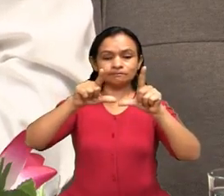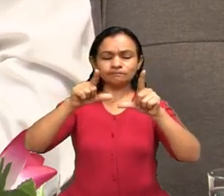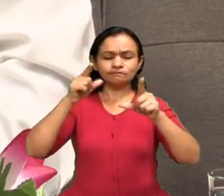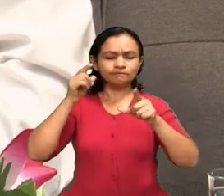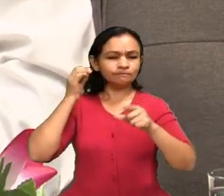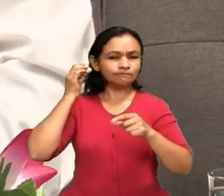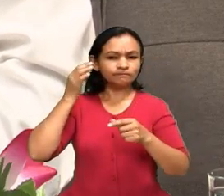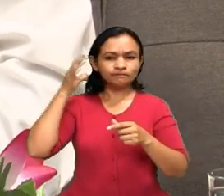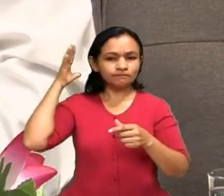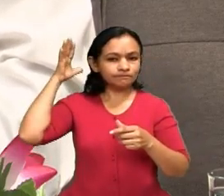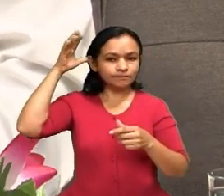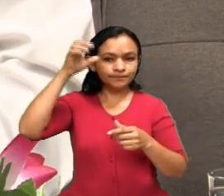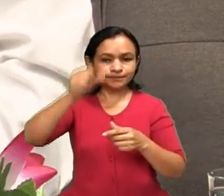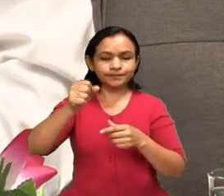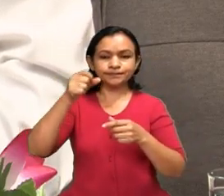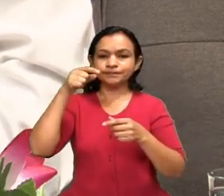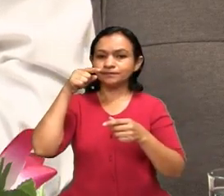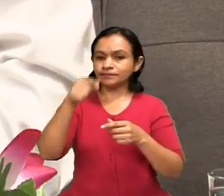traidoramente